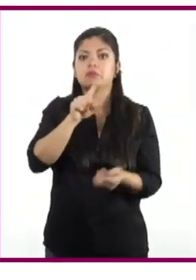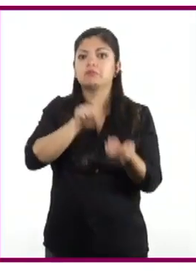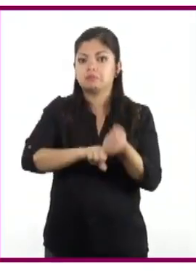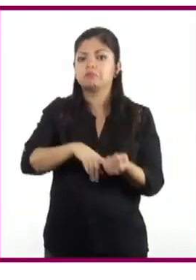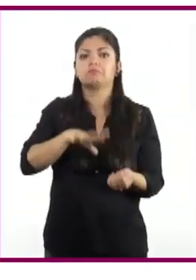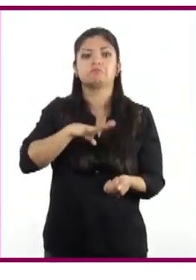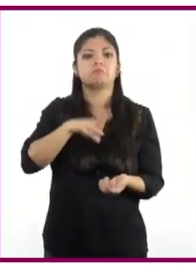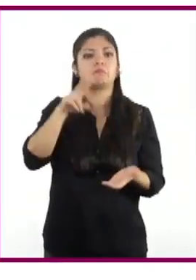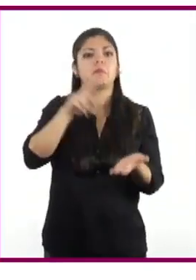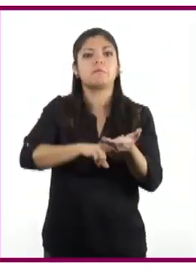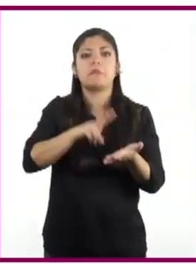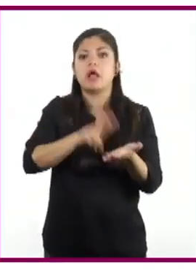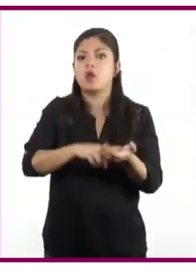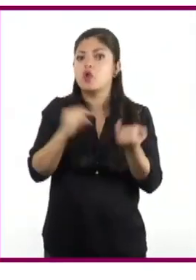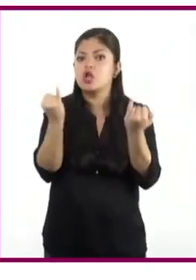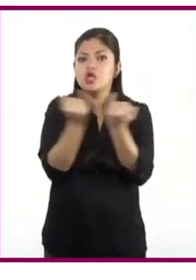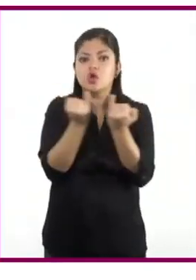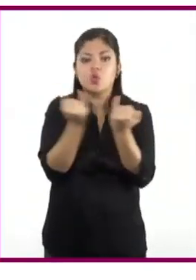el mismo valor